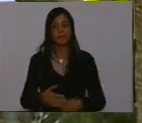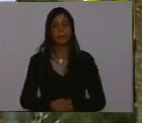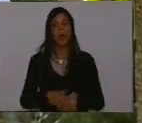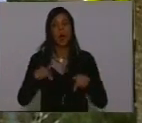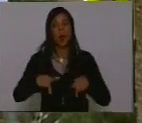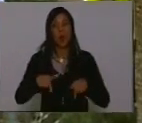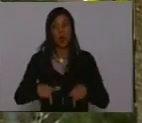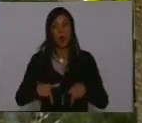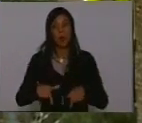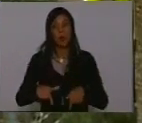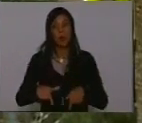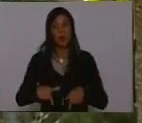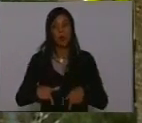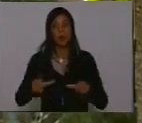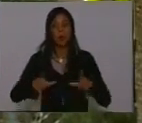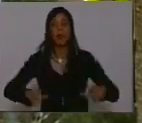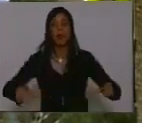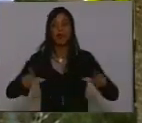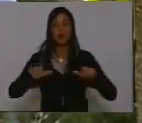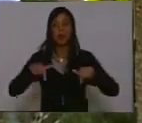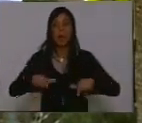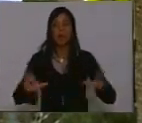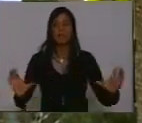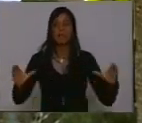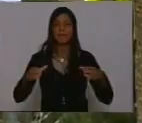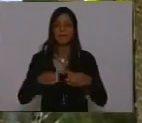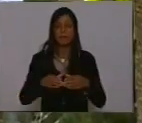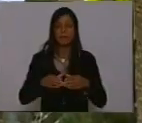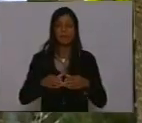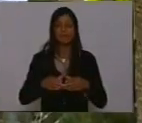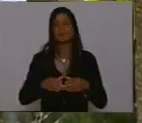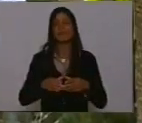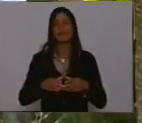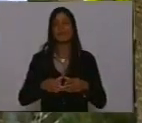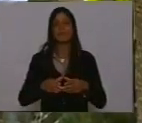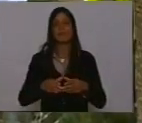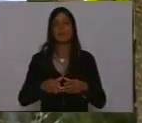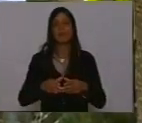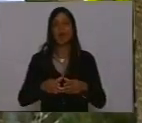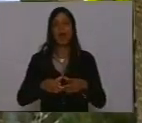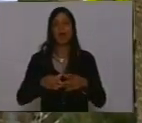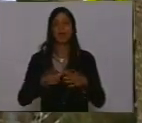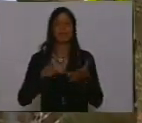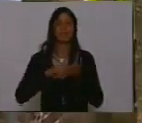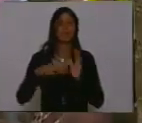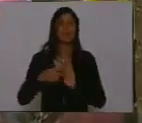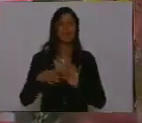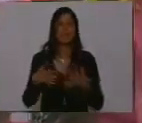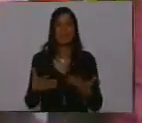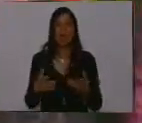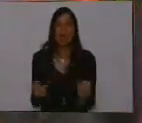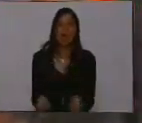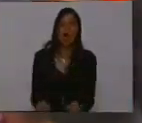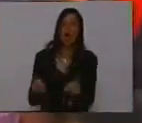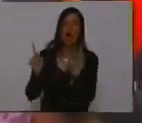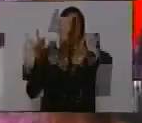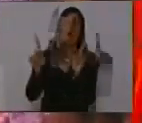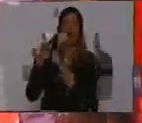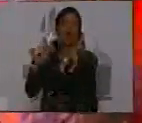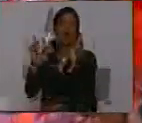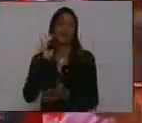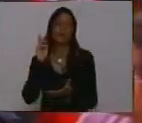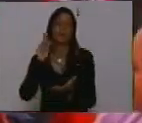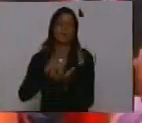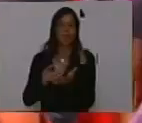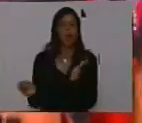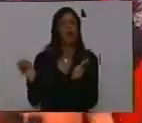convierte este espacio en una nueva oportunidad para la juventud. Y le